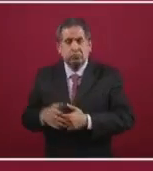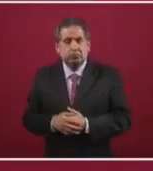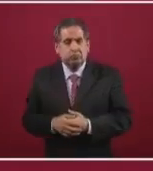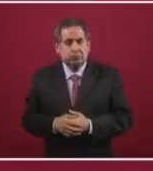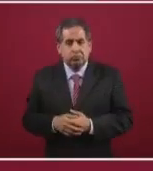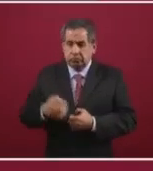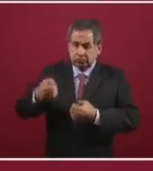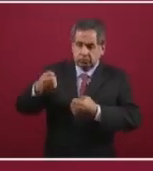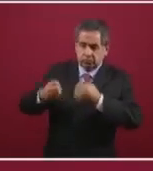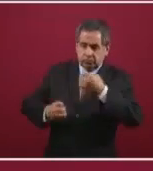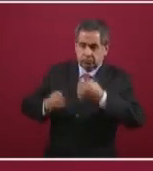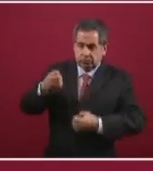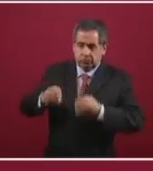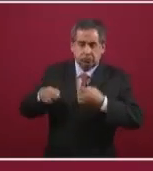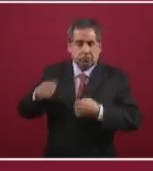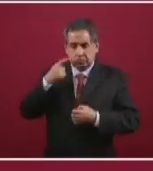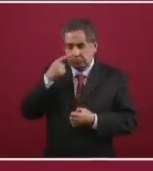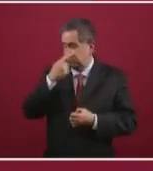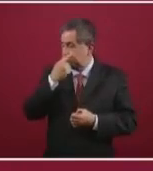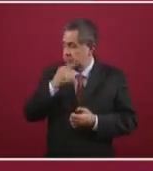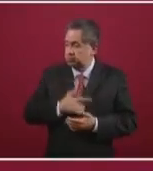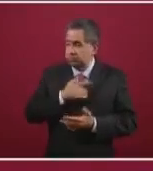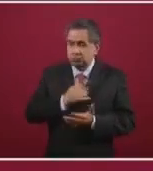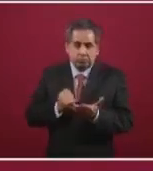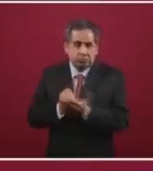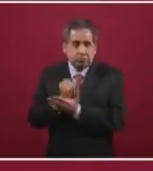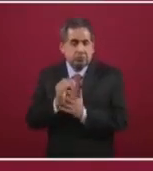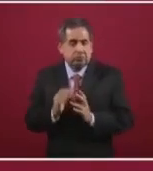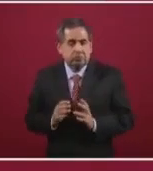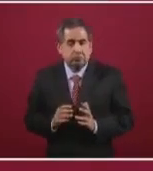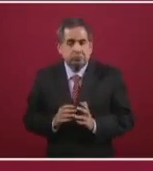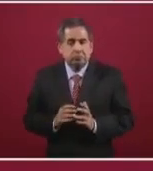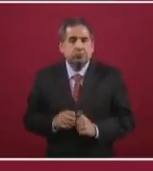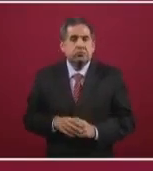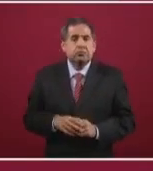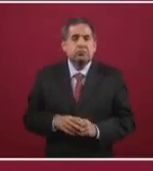juez es el que va a